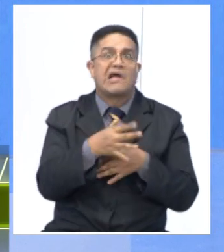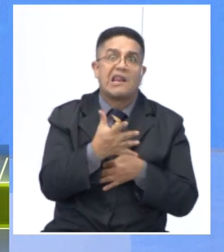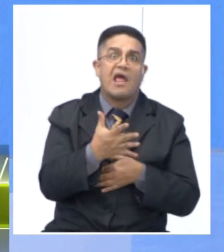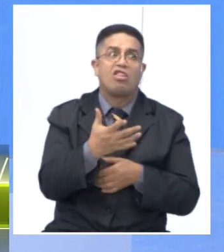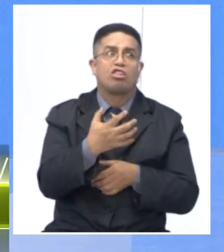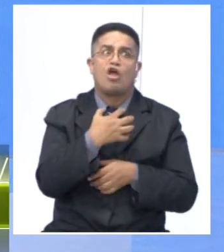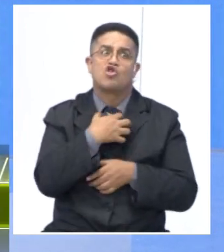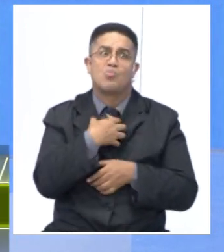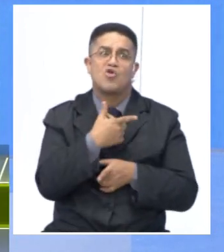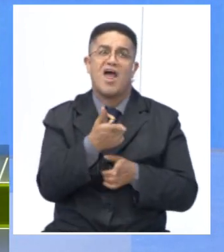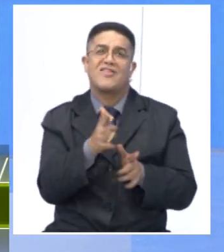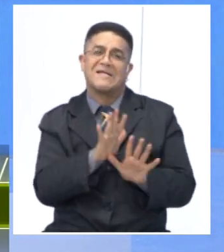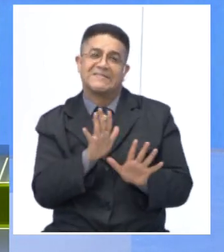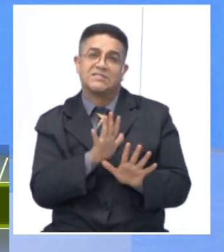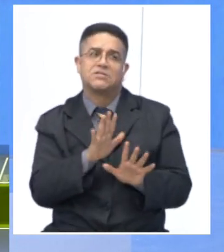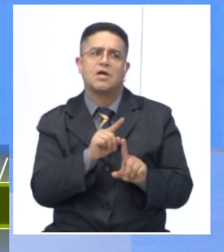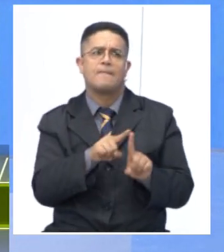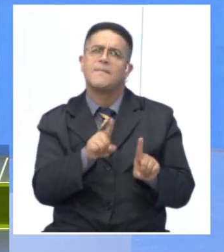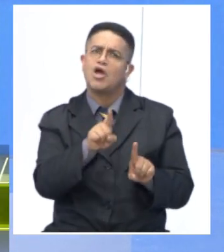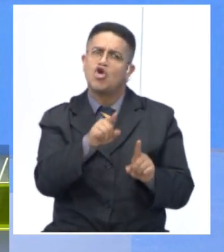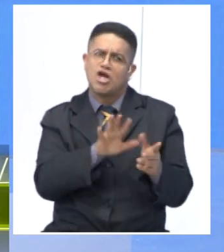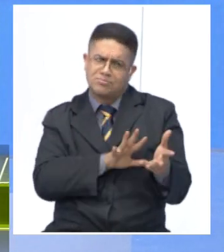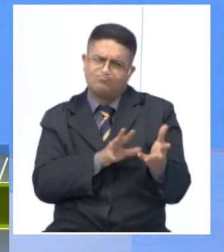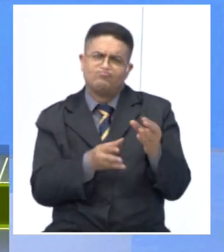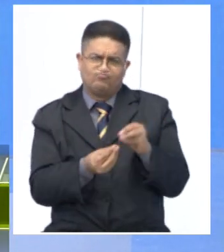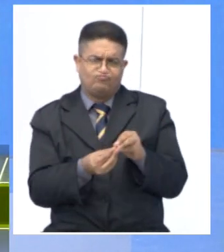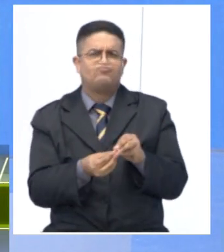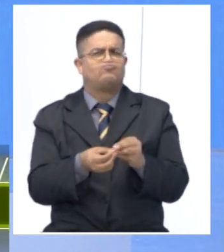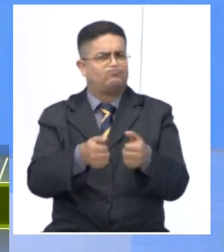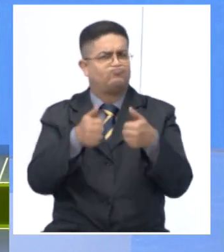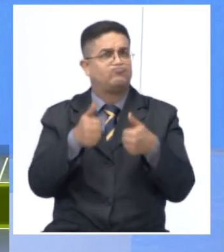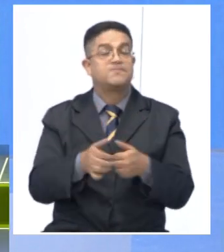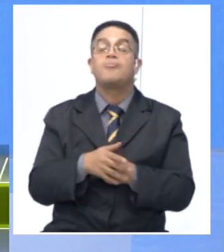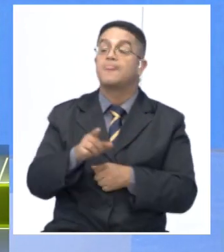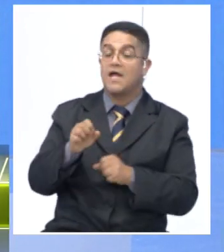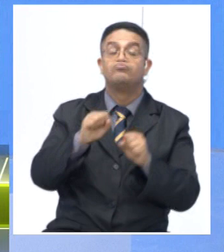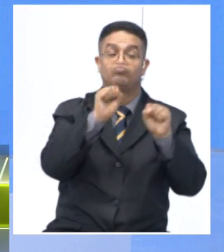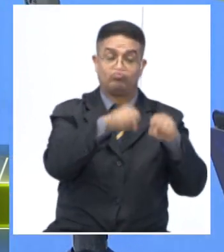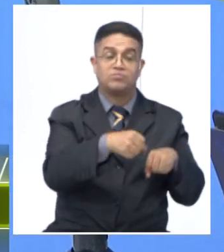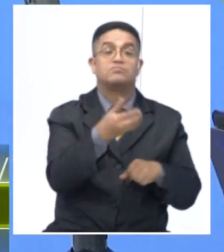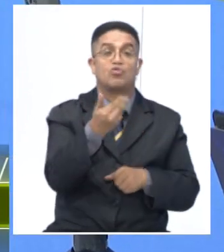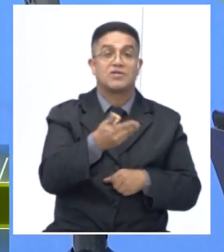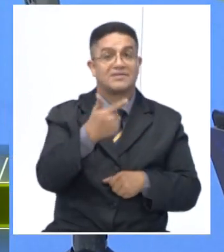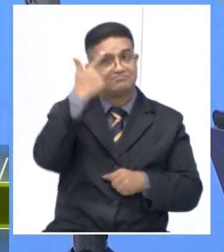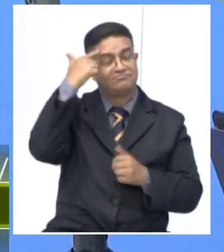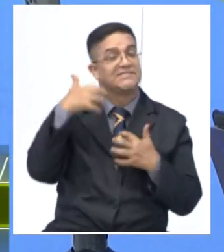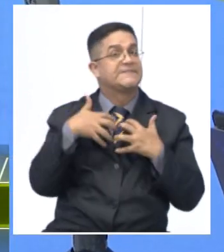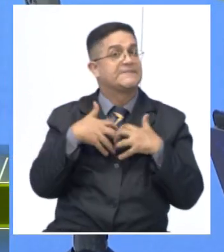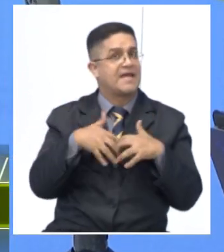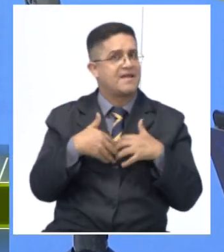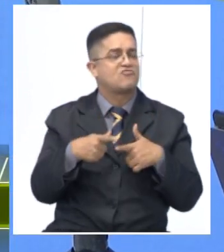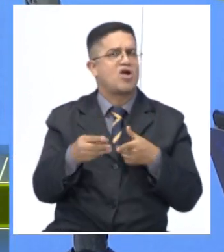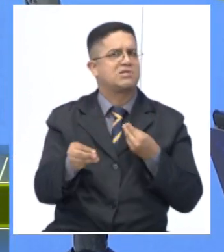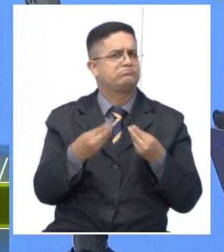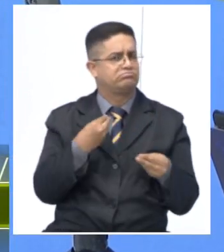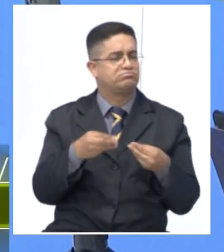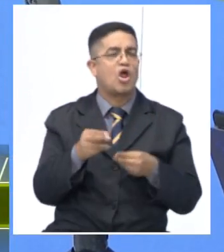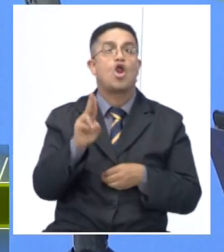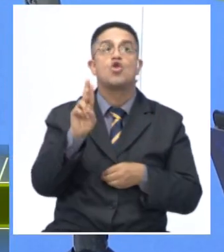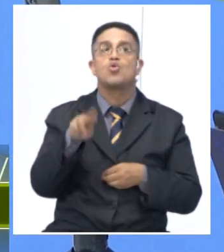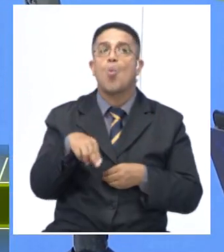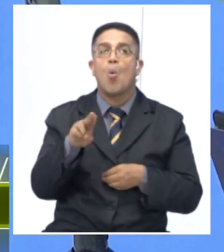en estas actividades, pero resulta que se adaptan perfectamente. Así y eso es es. lo importante. Y algo importante, el cerebro es maravilloso. Sí. Y yo pienso que nunca podemos